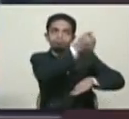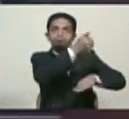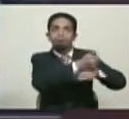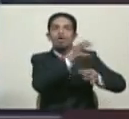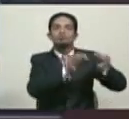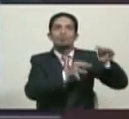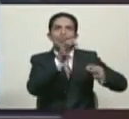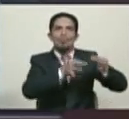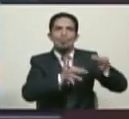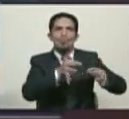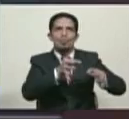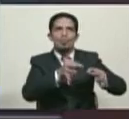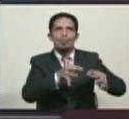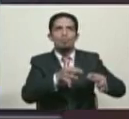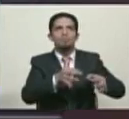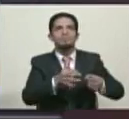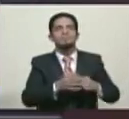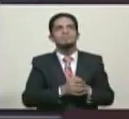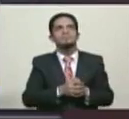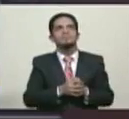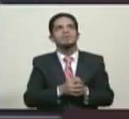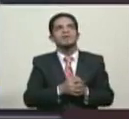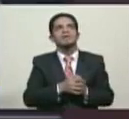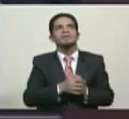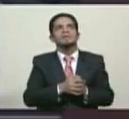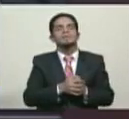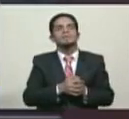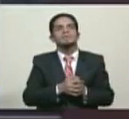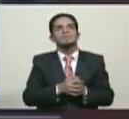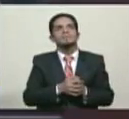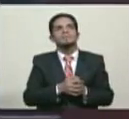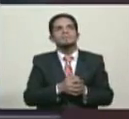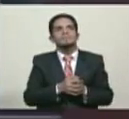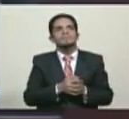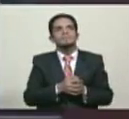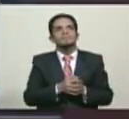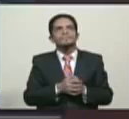más importantes instituciones judiciales del planeta.